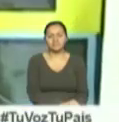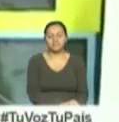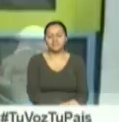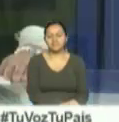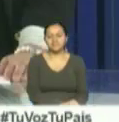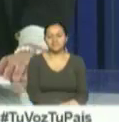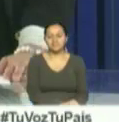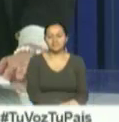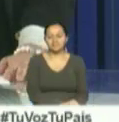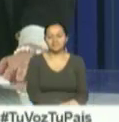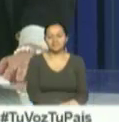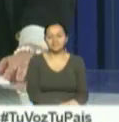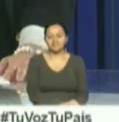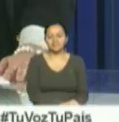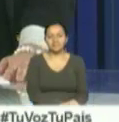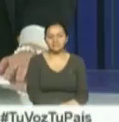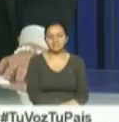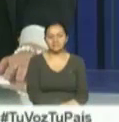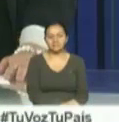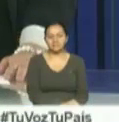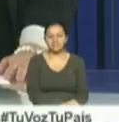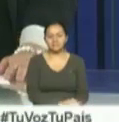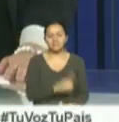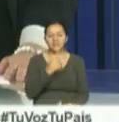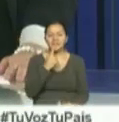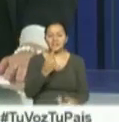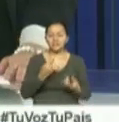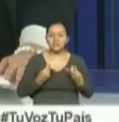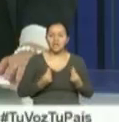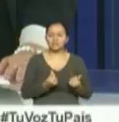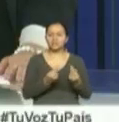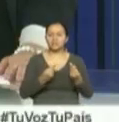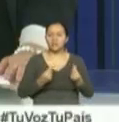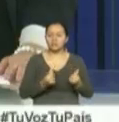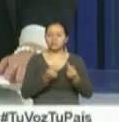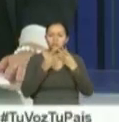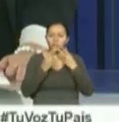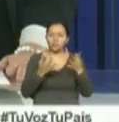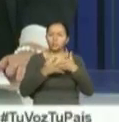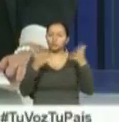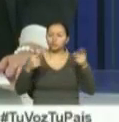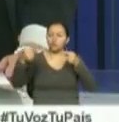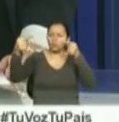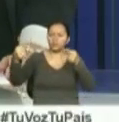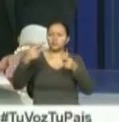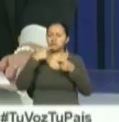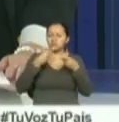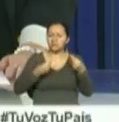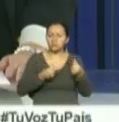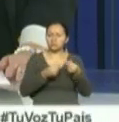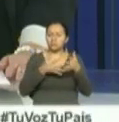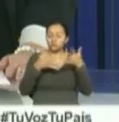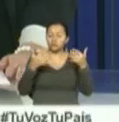Ciudadano. El tan satanizado gasto público por sectores de oposición se visibiliza en obras